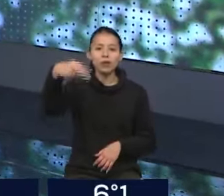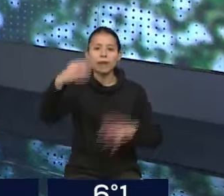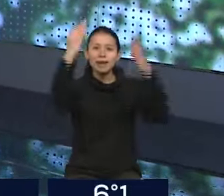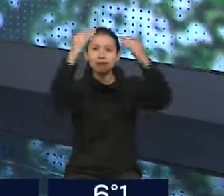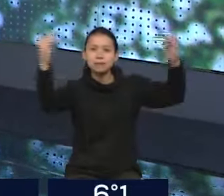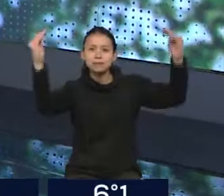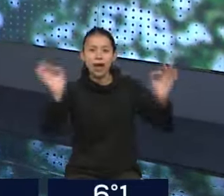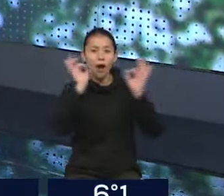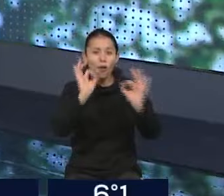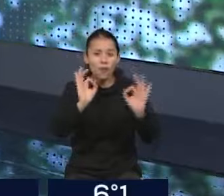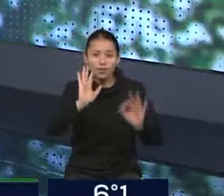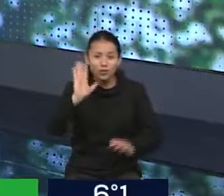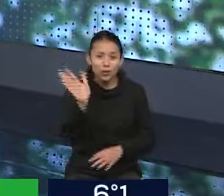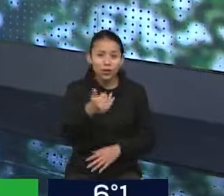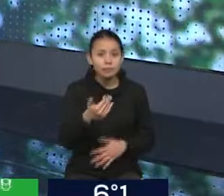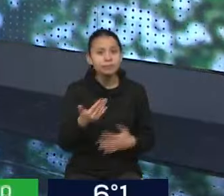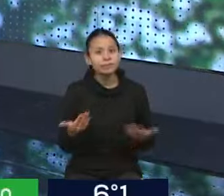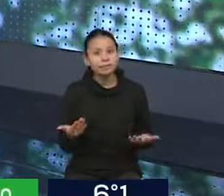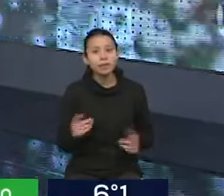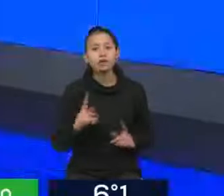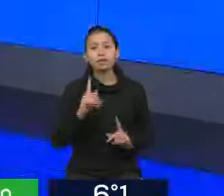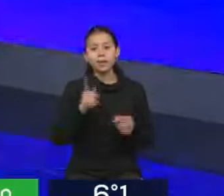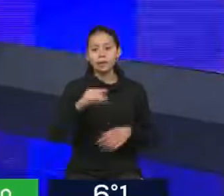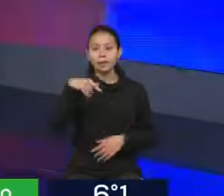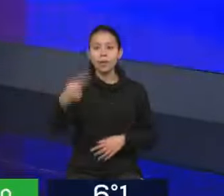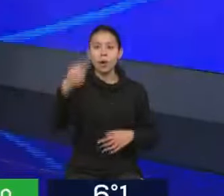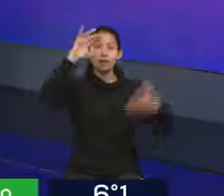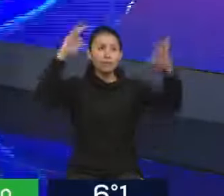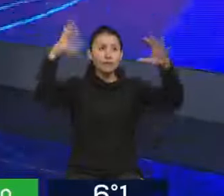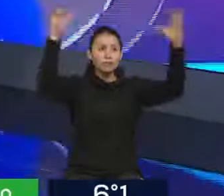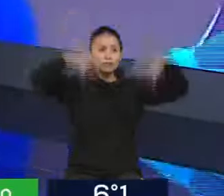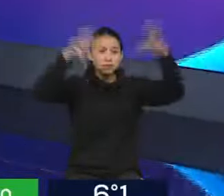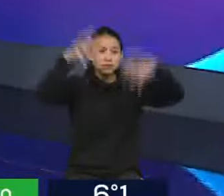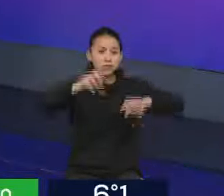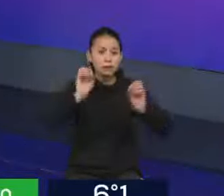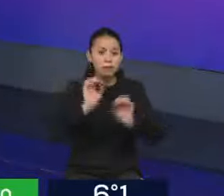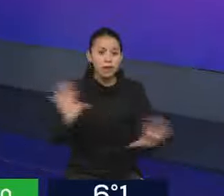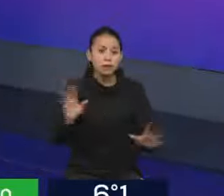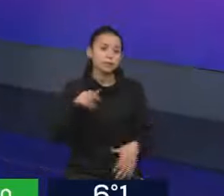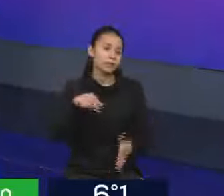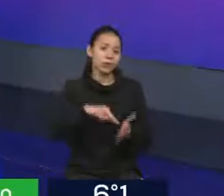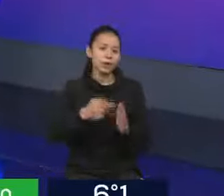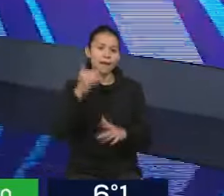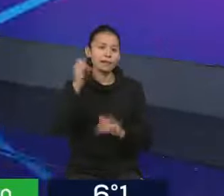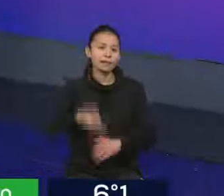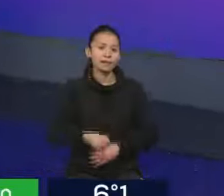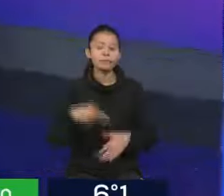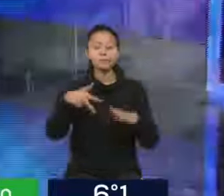claro. Por eso y cuando lleguen las primeras tormentas, vamos va a saltar a estar nuevamente discutiendo del tema. Esto. Seguiremos de cerca. Pausa, ya volvemos.